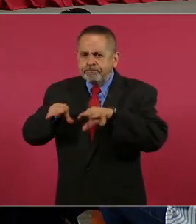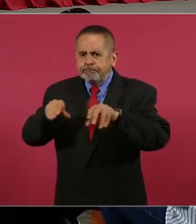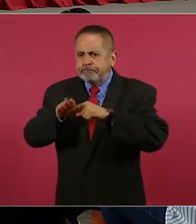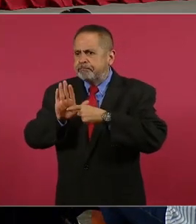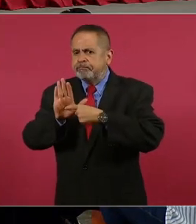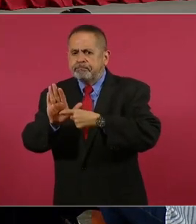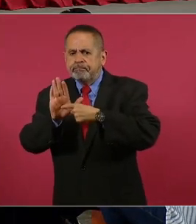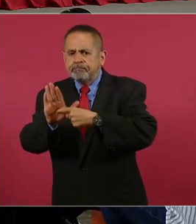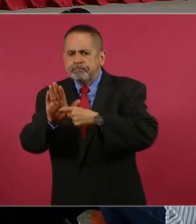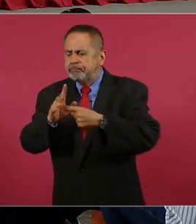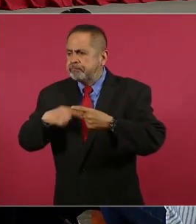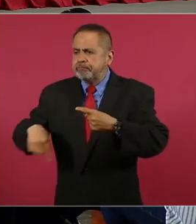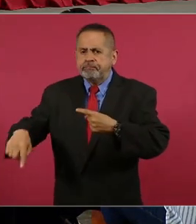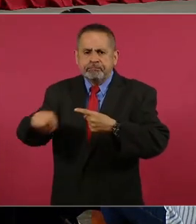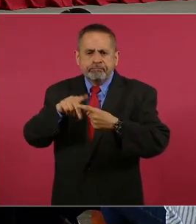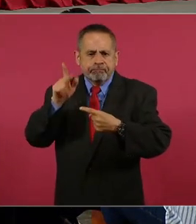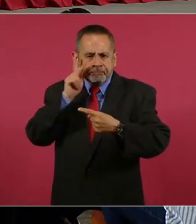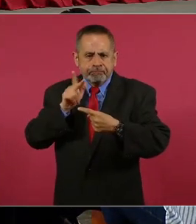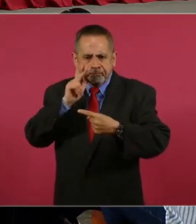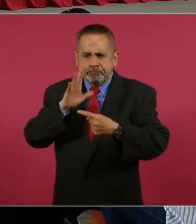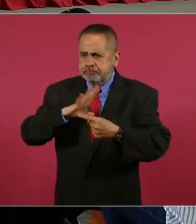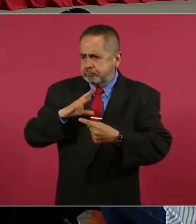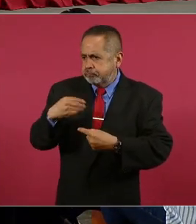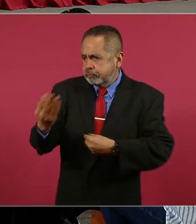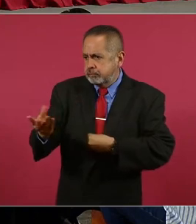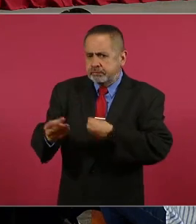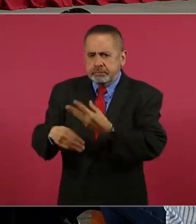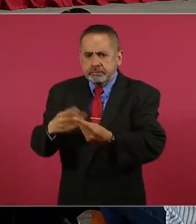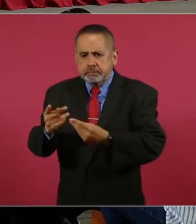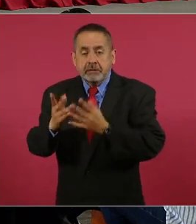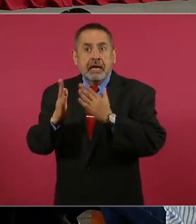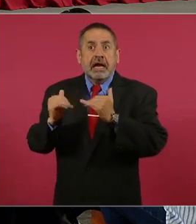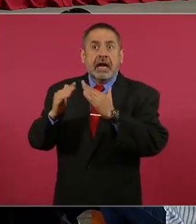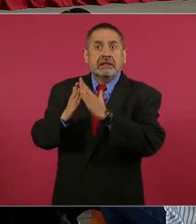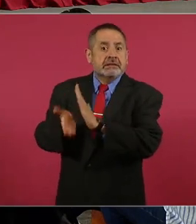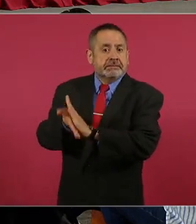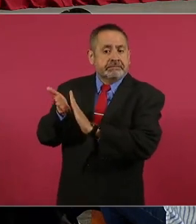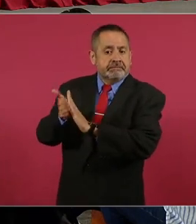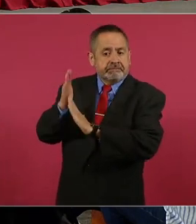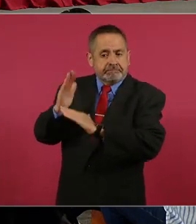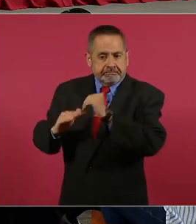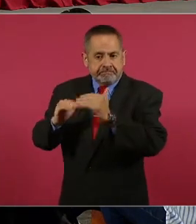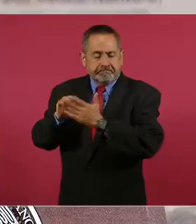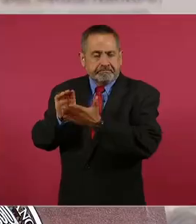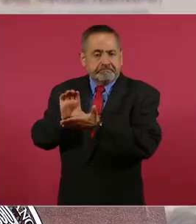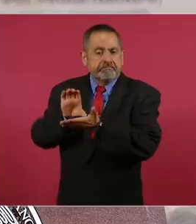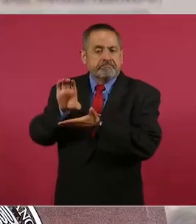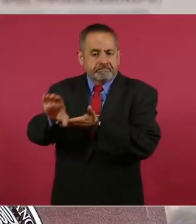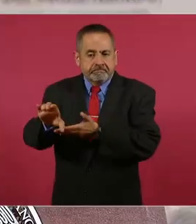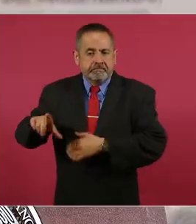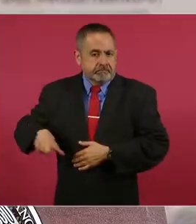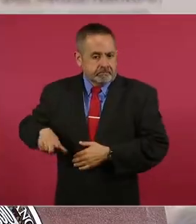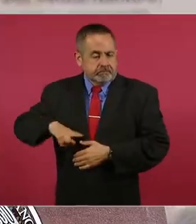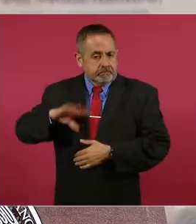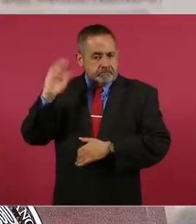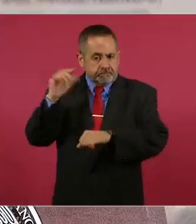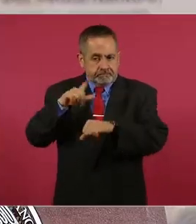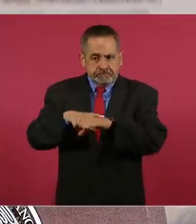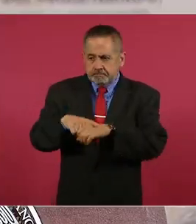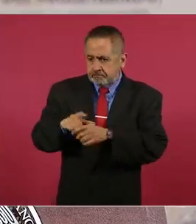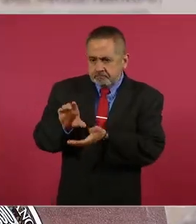comprobable. Fotografías de decenas de casas reparadas por los propios pobladores con recursos distribuidos por el gobierno